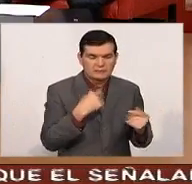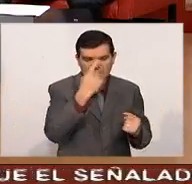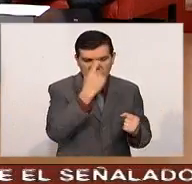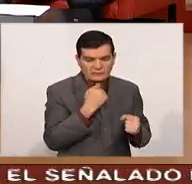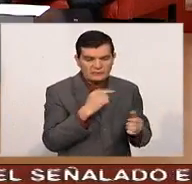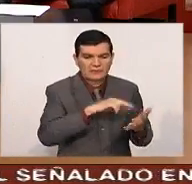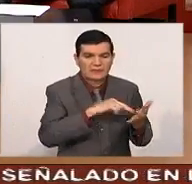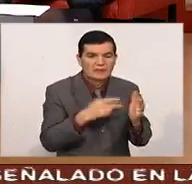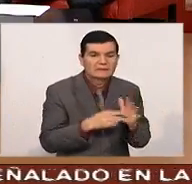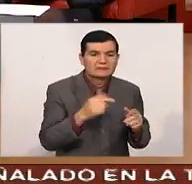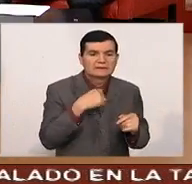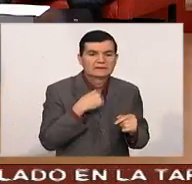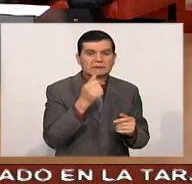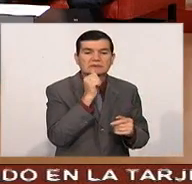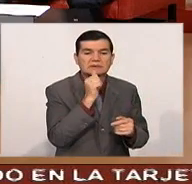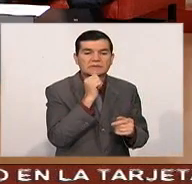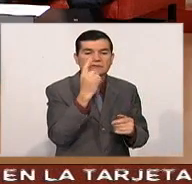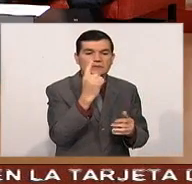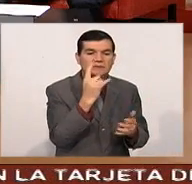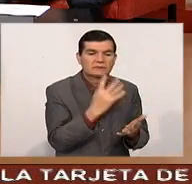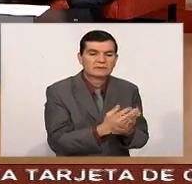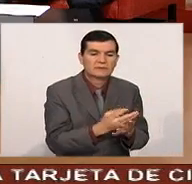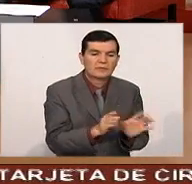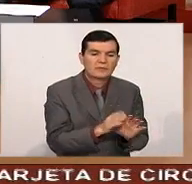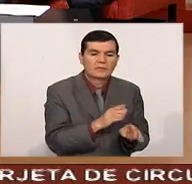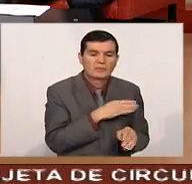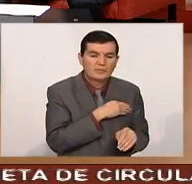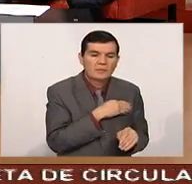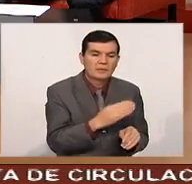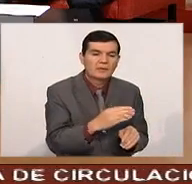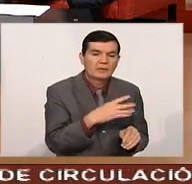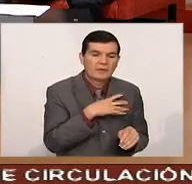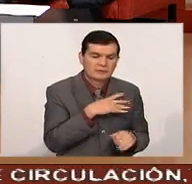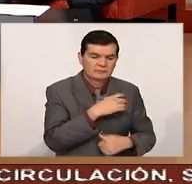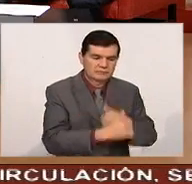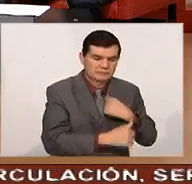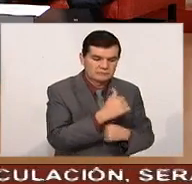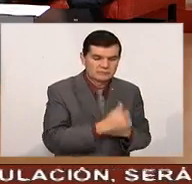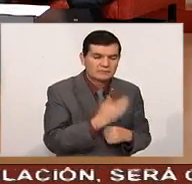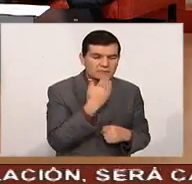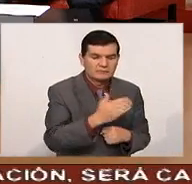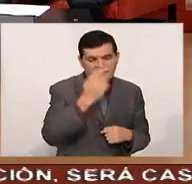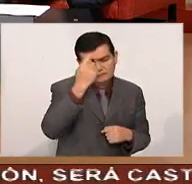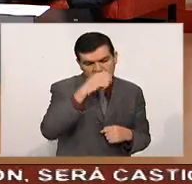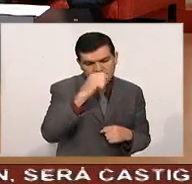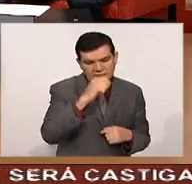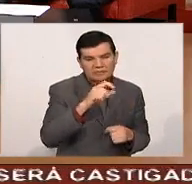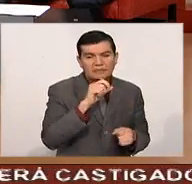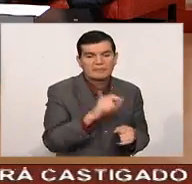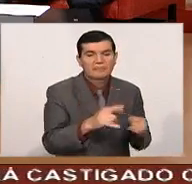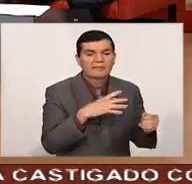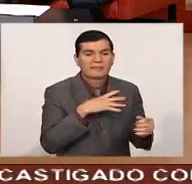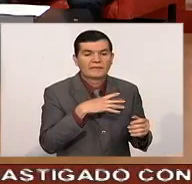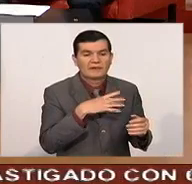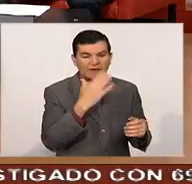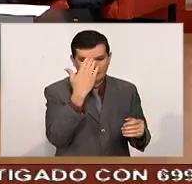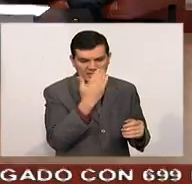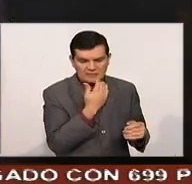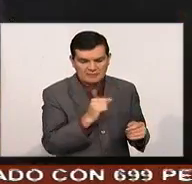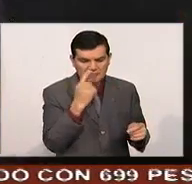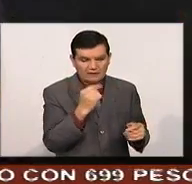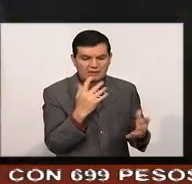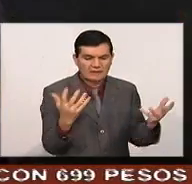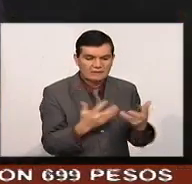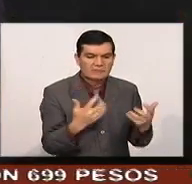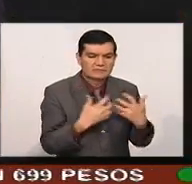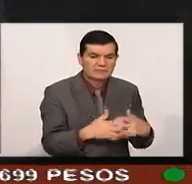de ingeniero que no nada más es bueno, es competente en la parte técnica, también tiene habilidades asociadas a la